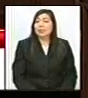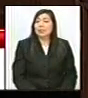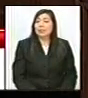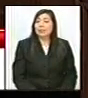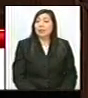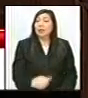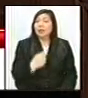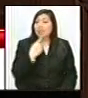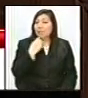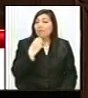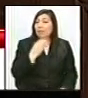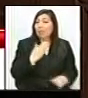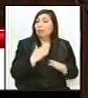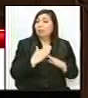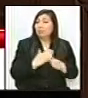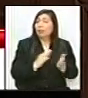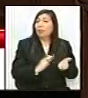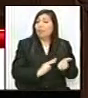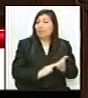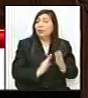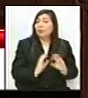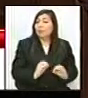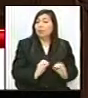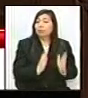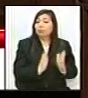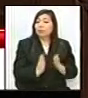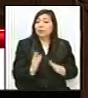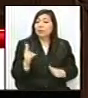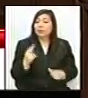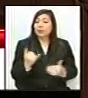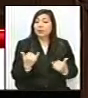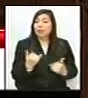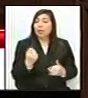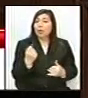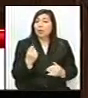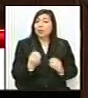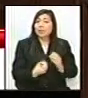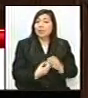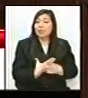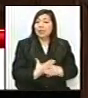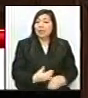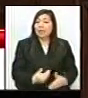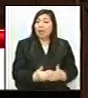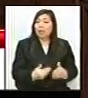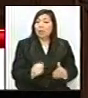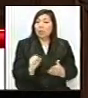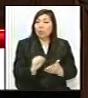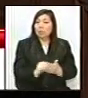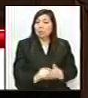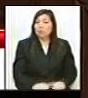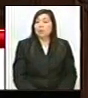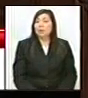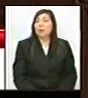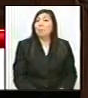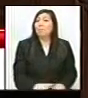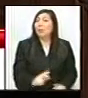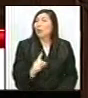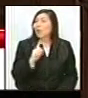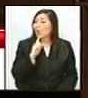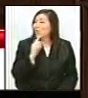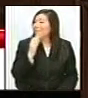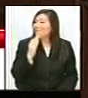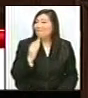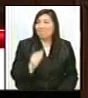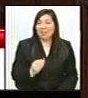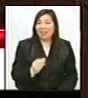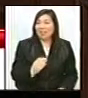Y es verdad que la defensa se defendió también por organización criminal el 11 de septiembre ante la subcomisión. Pero no es verdad